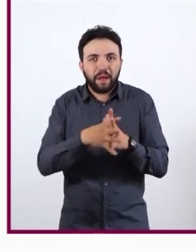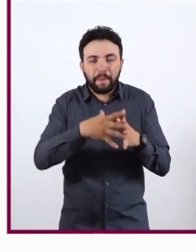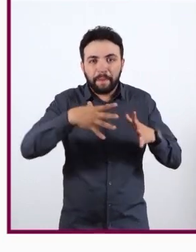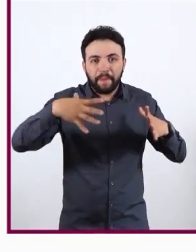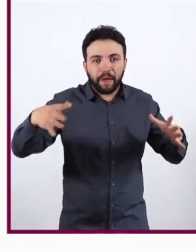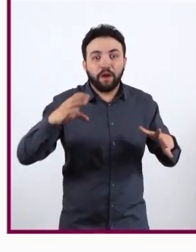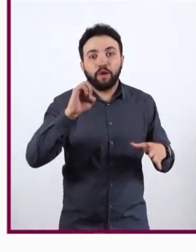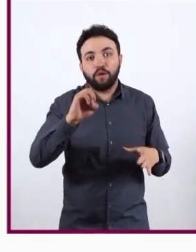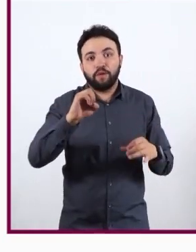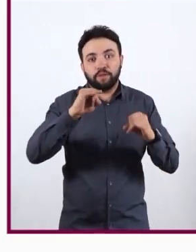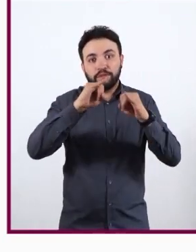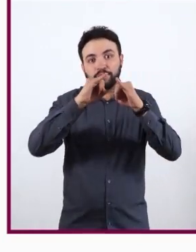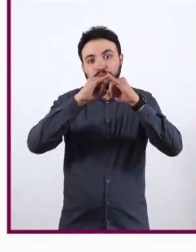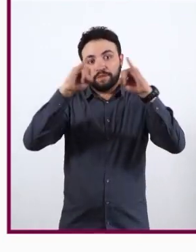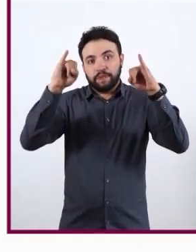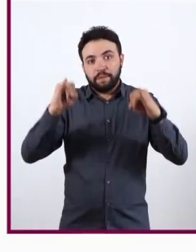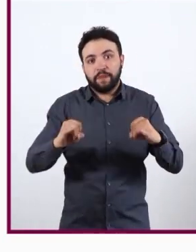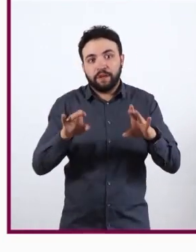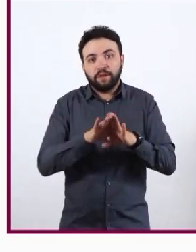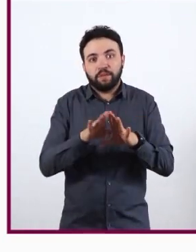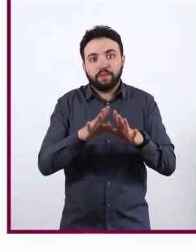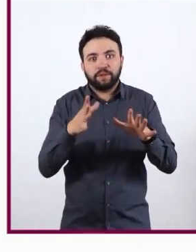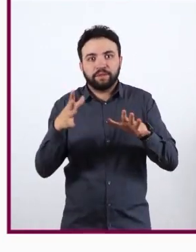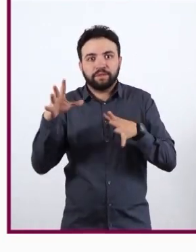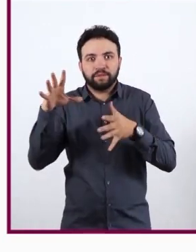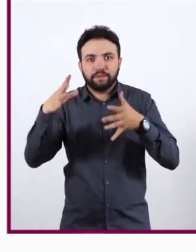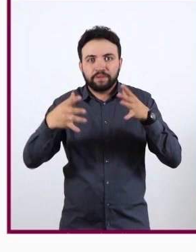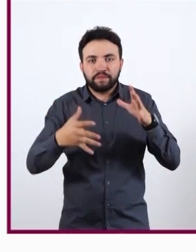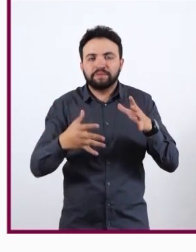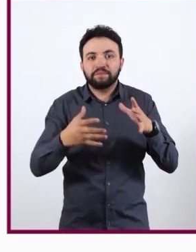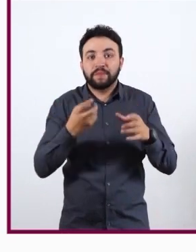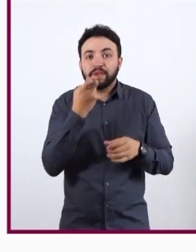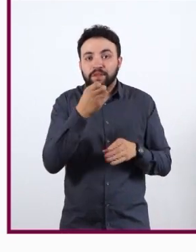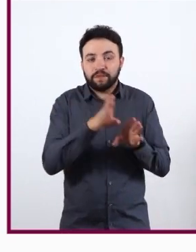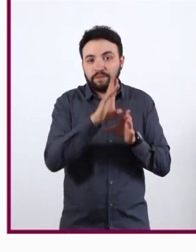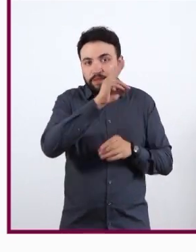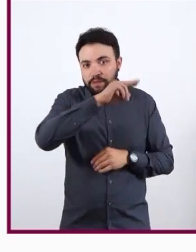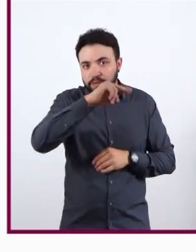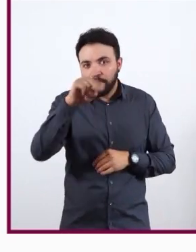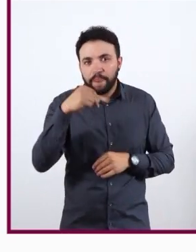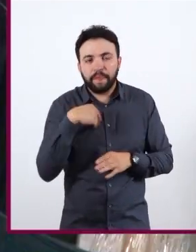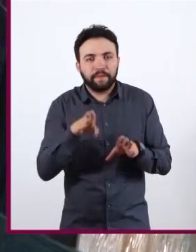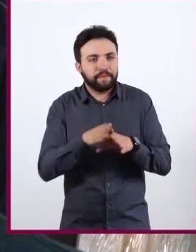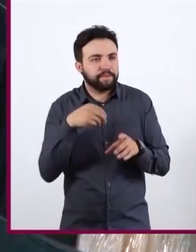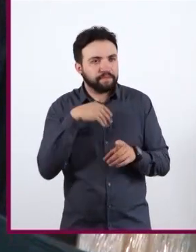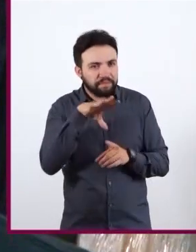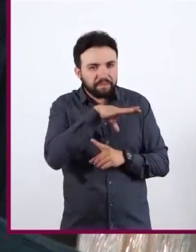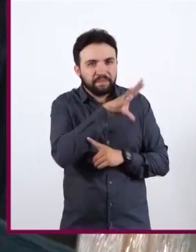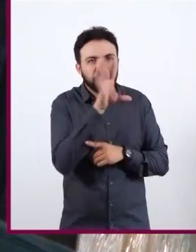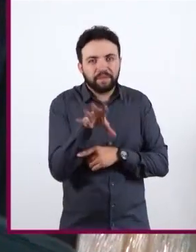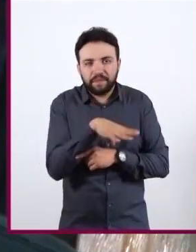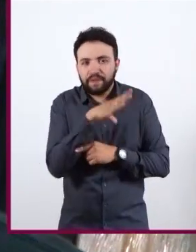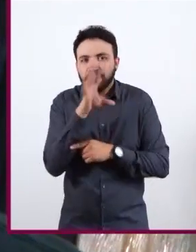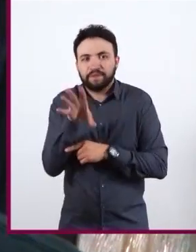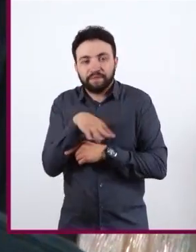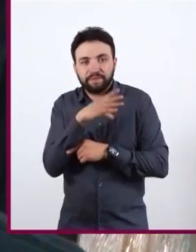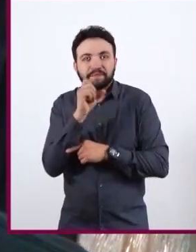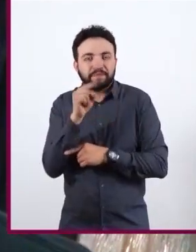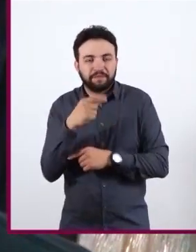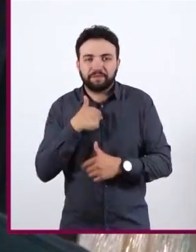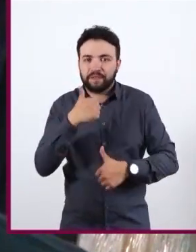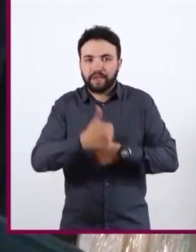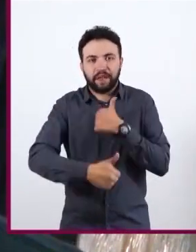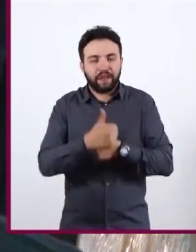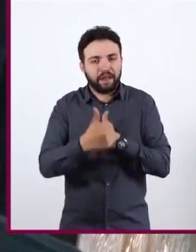en movimiento? O sea, la pintura como un concepto es algo que he estado explorando, pues sí, a lo largo de mi carrera como